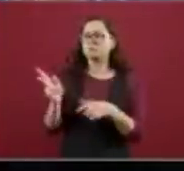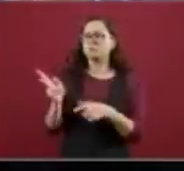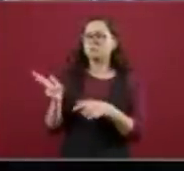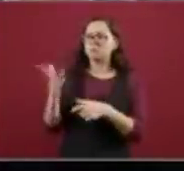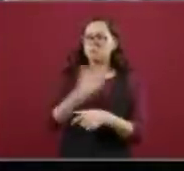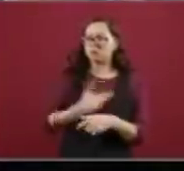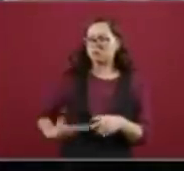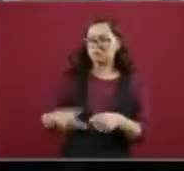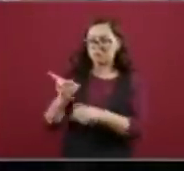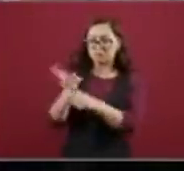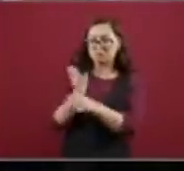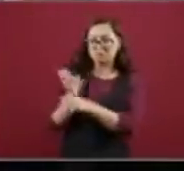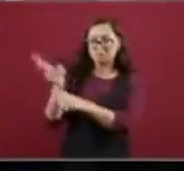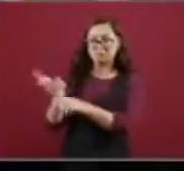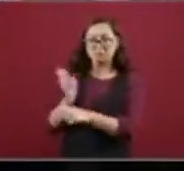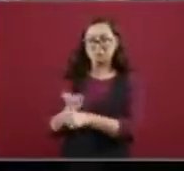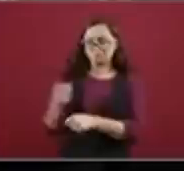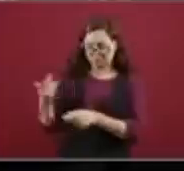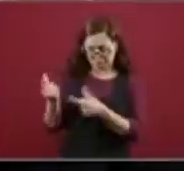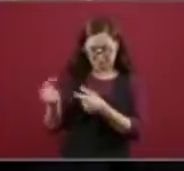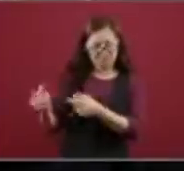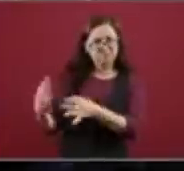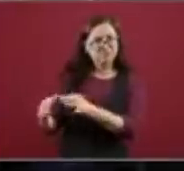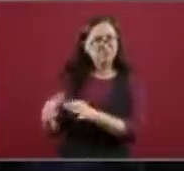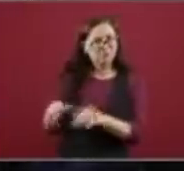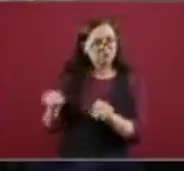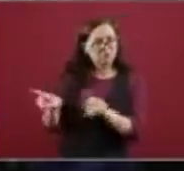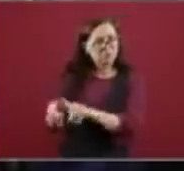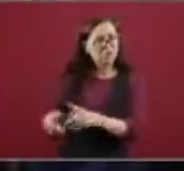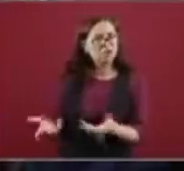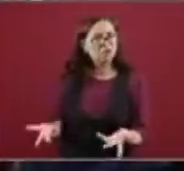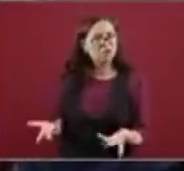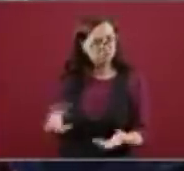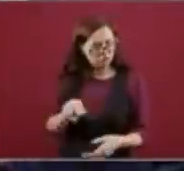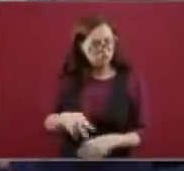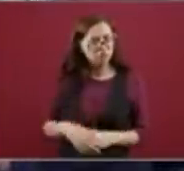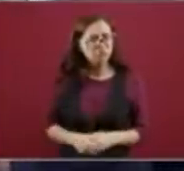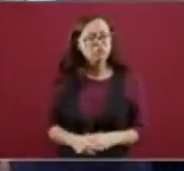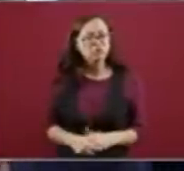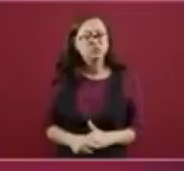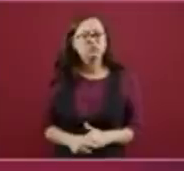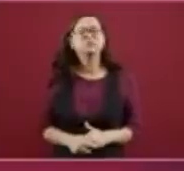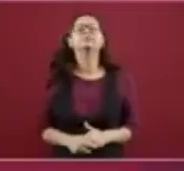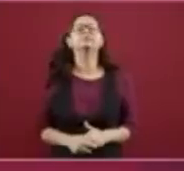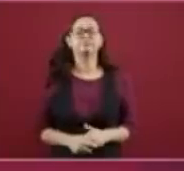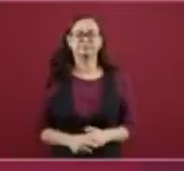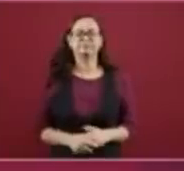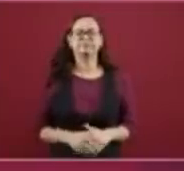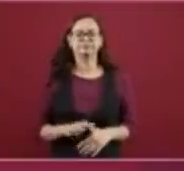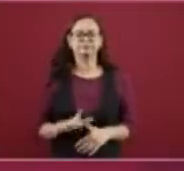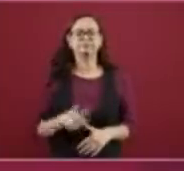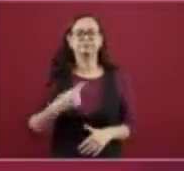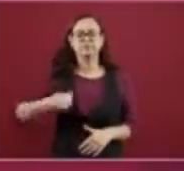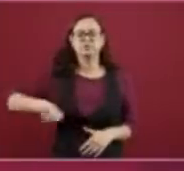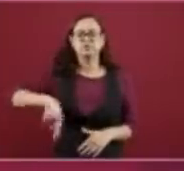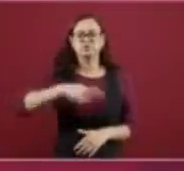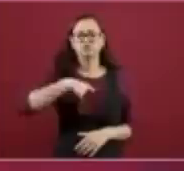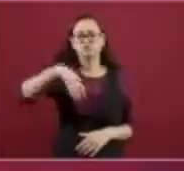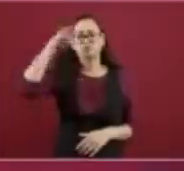sí, de Honduras, estamos, pues que hagan la tarea, ¿no? Buscando el acuerdo.